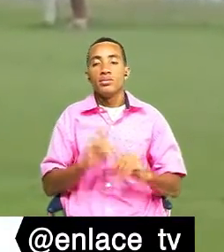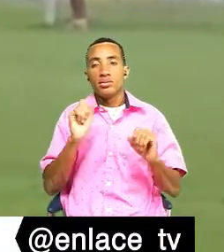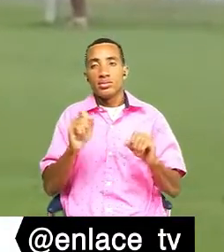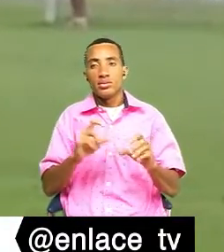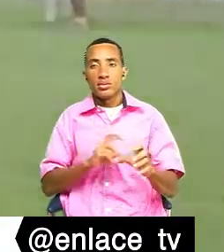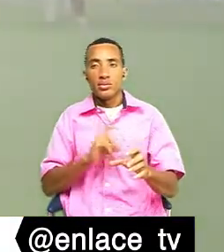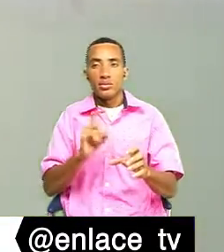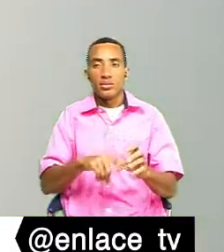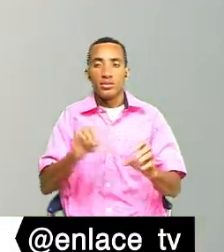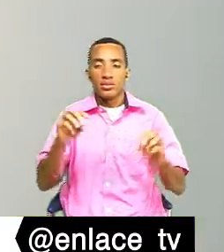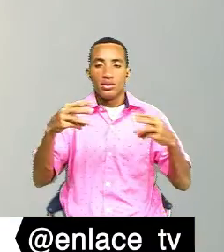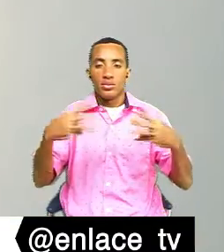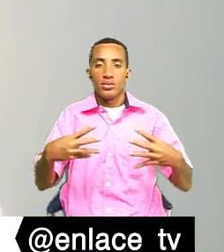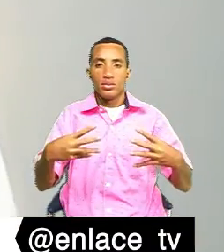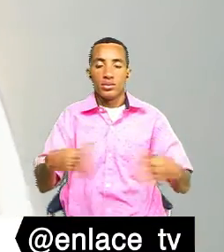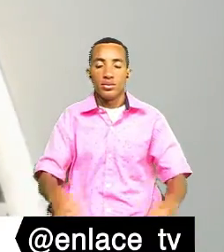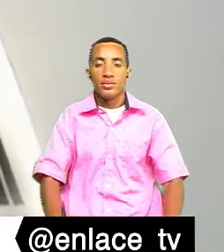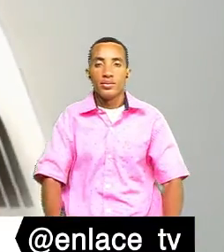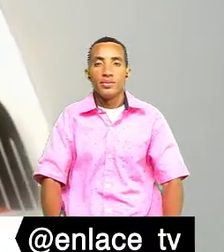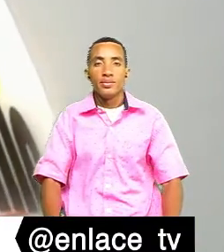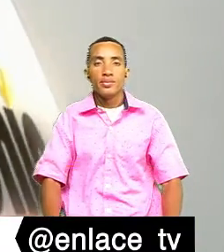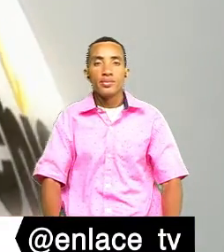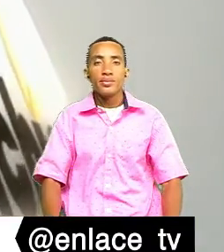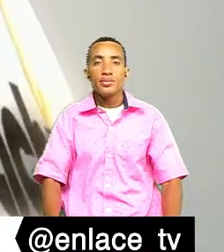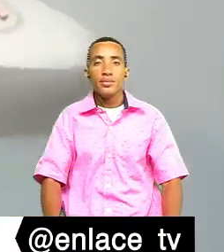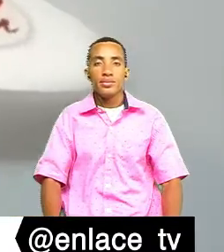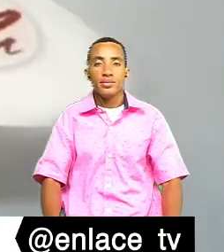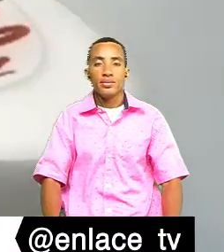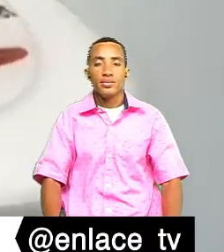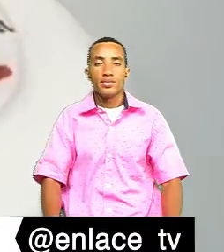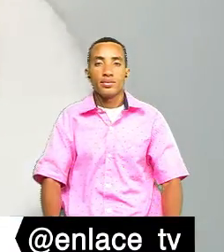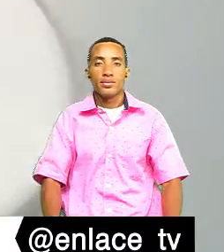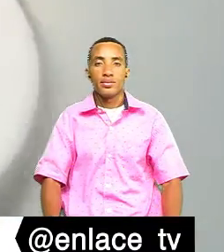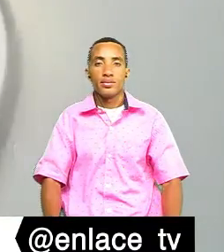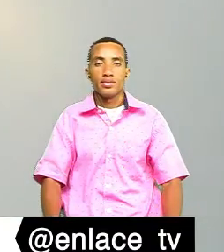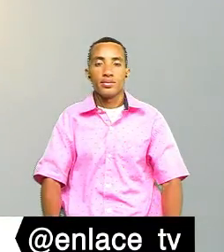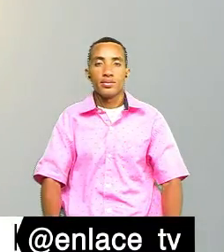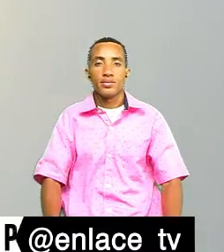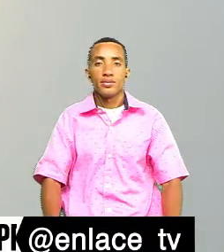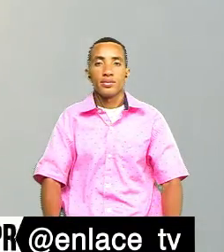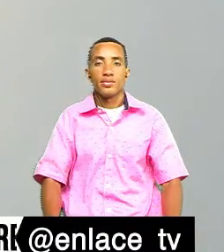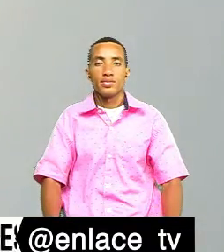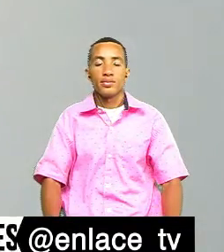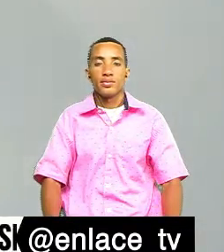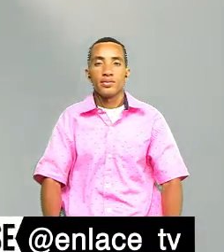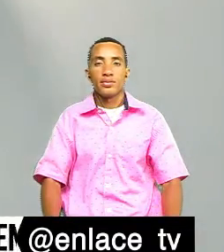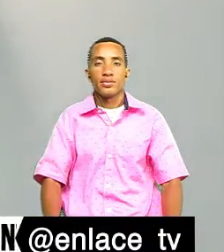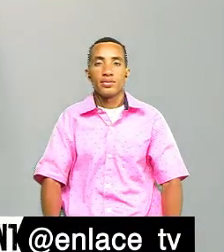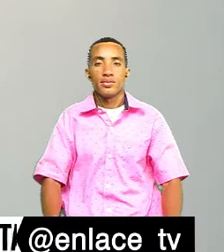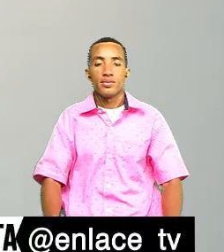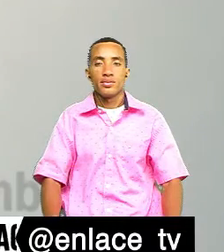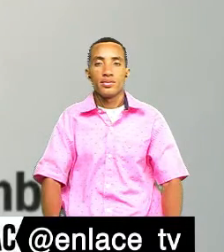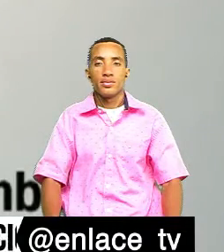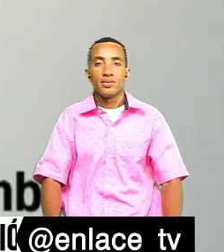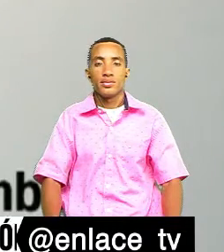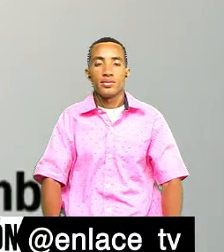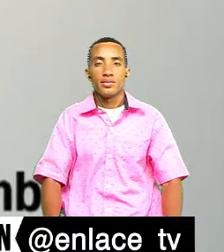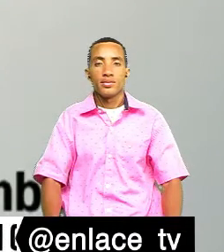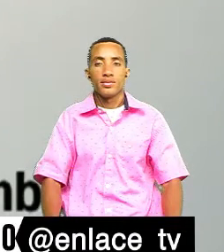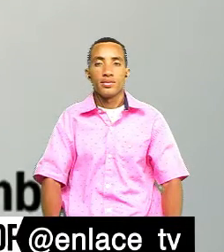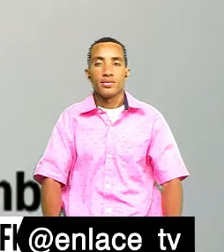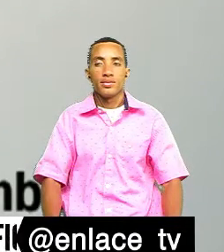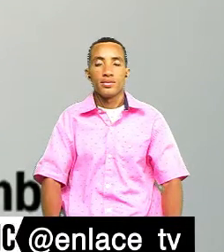playoffs. Hasta aquí los deportes, con el patrocinio de Restaurante El Machín Gourmet, ahora en su nueva sede en el barrio